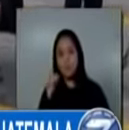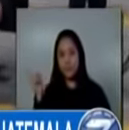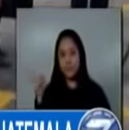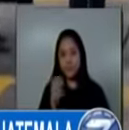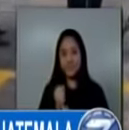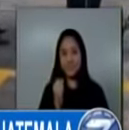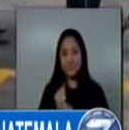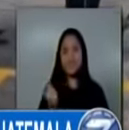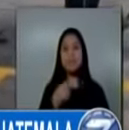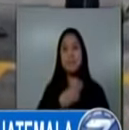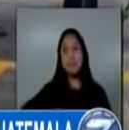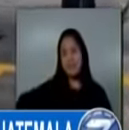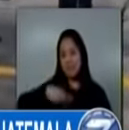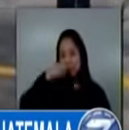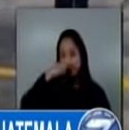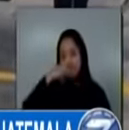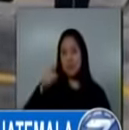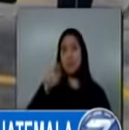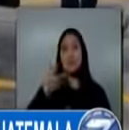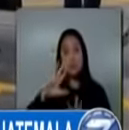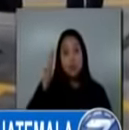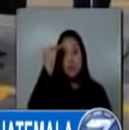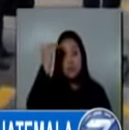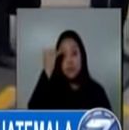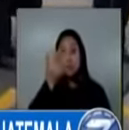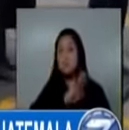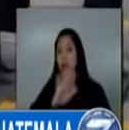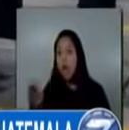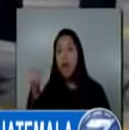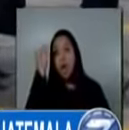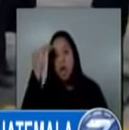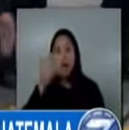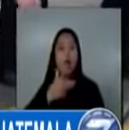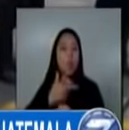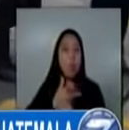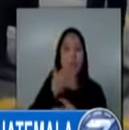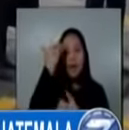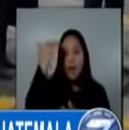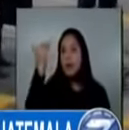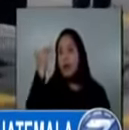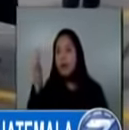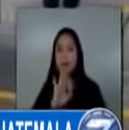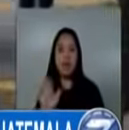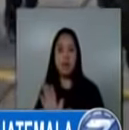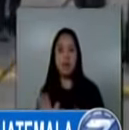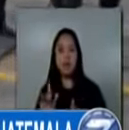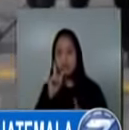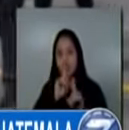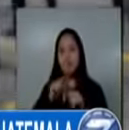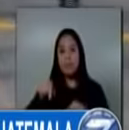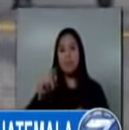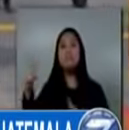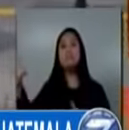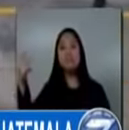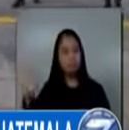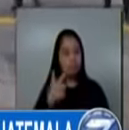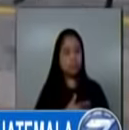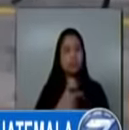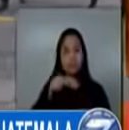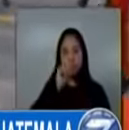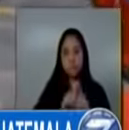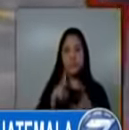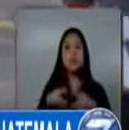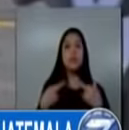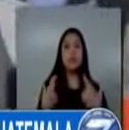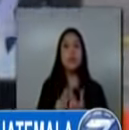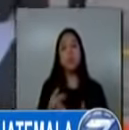aproximadamente en un vuelo comercial que aterrizó en el Aeropuerto Internacional La Aurora, acompañado de una delegación de funcionarios de